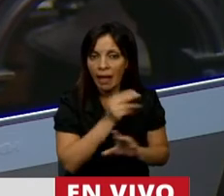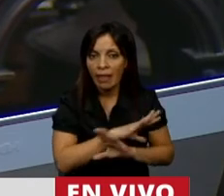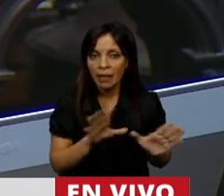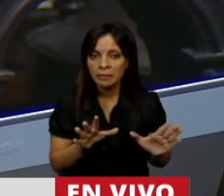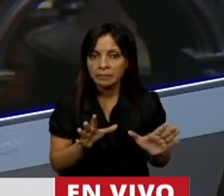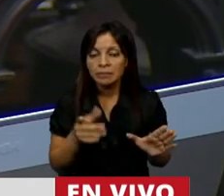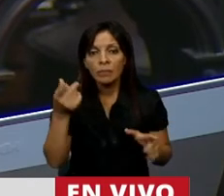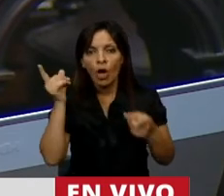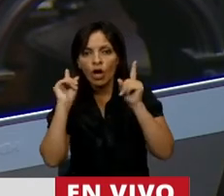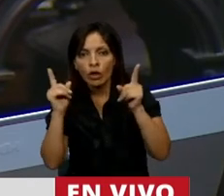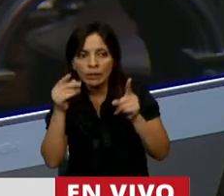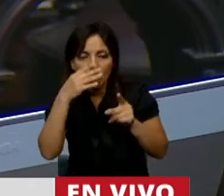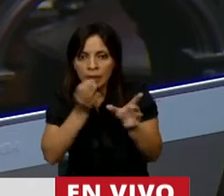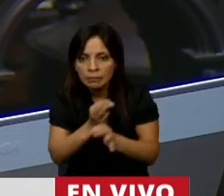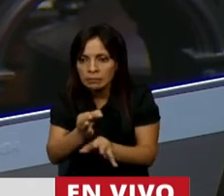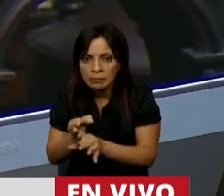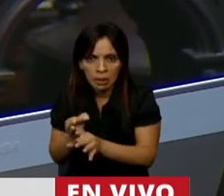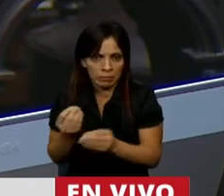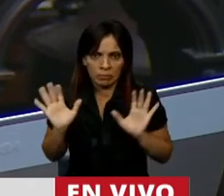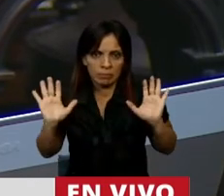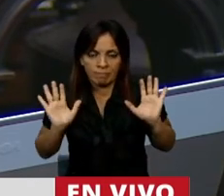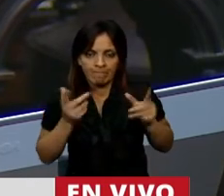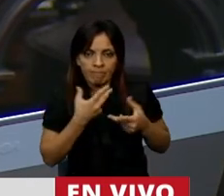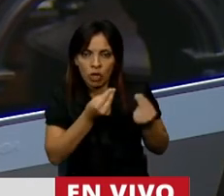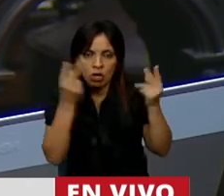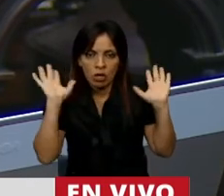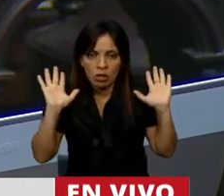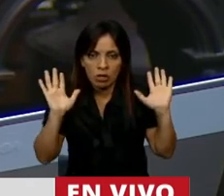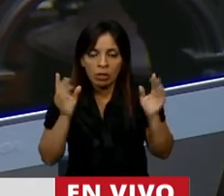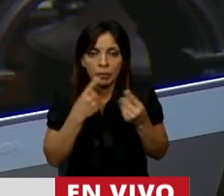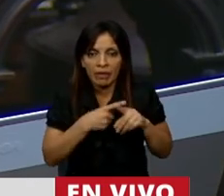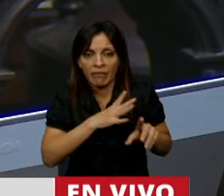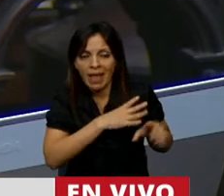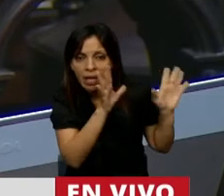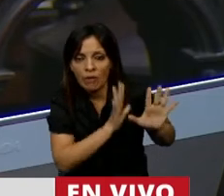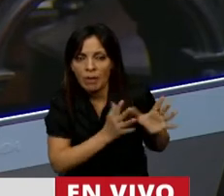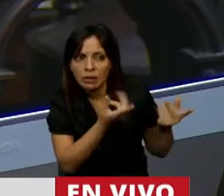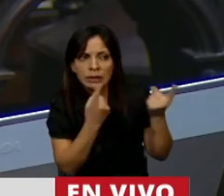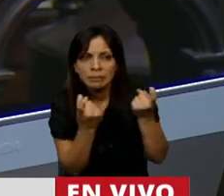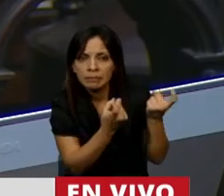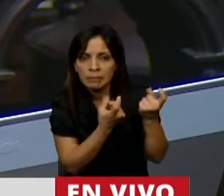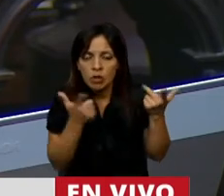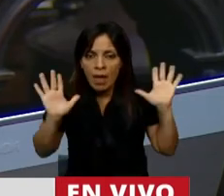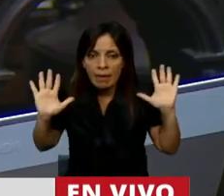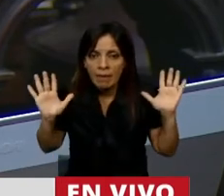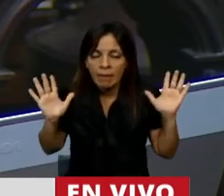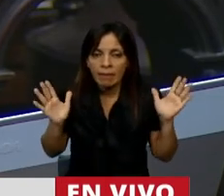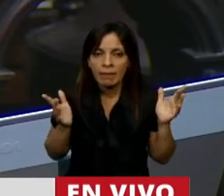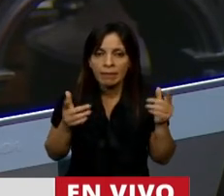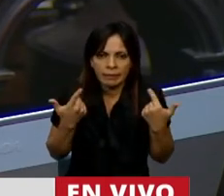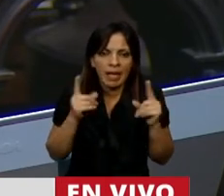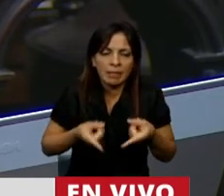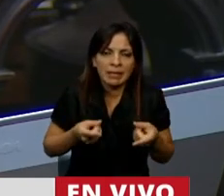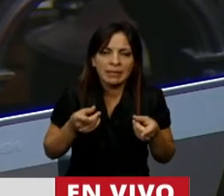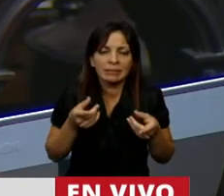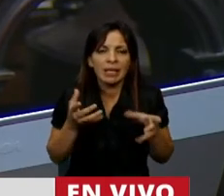los docentes se niegan a impartir la educación sexual integral porque no tienen herramientas y mucho menos se cuenta con